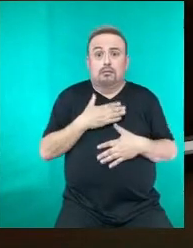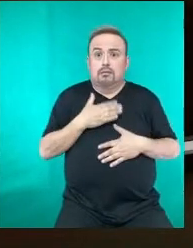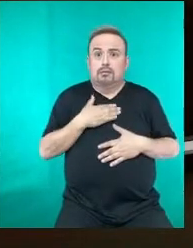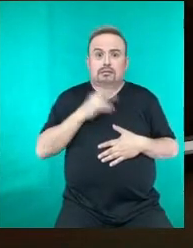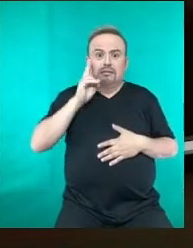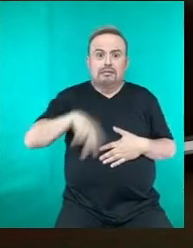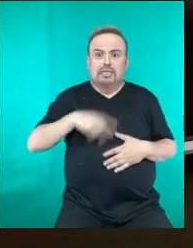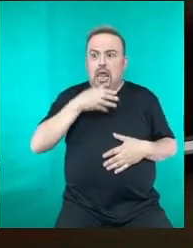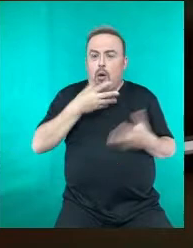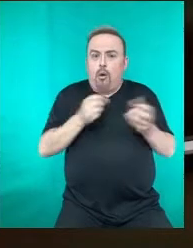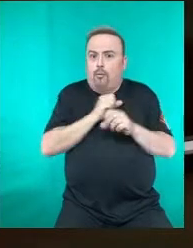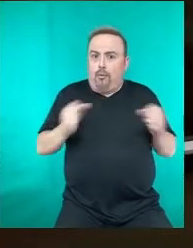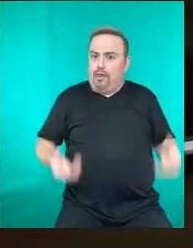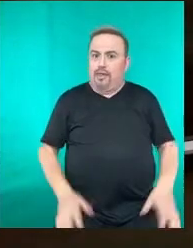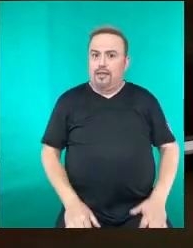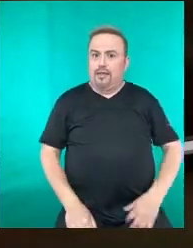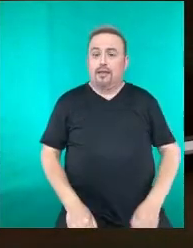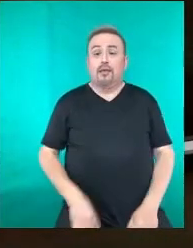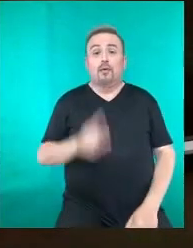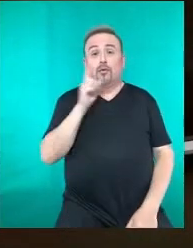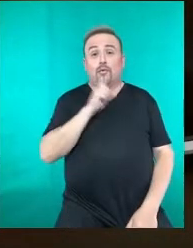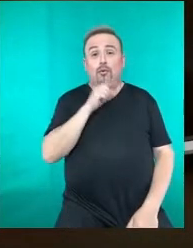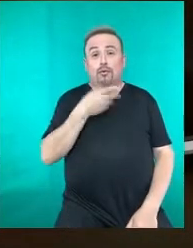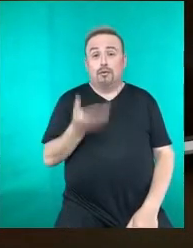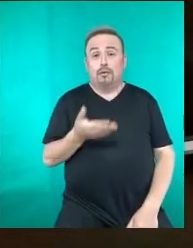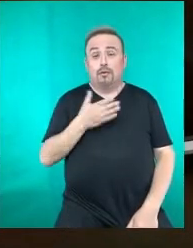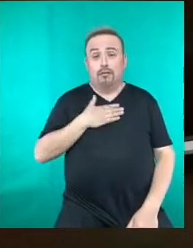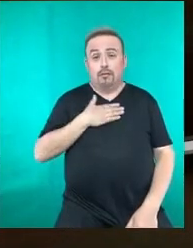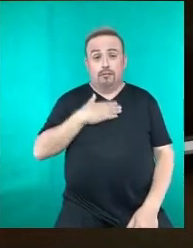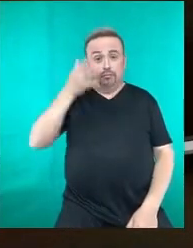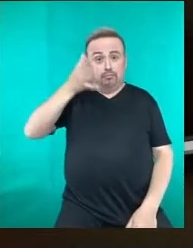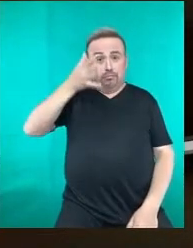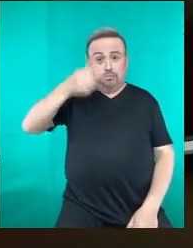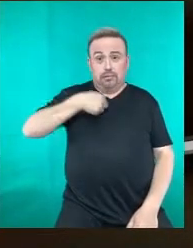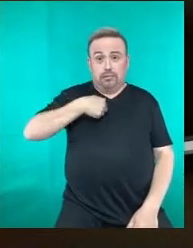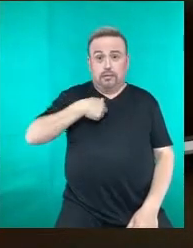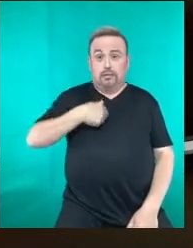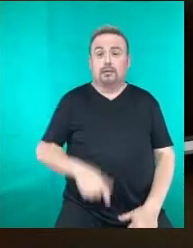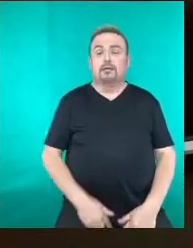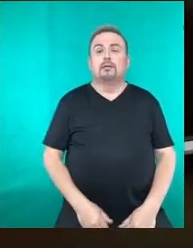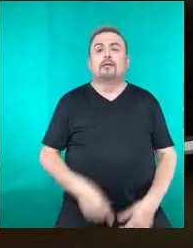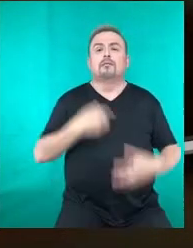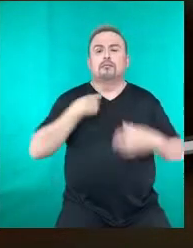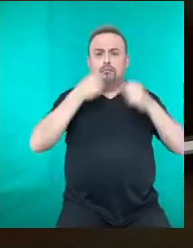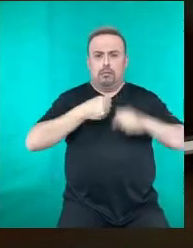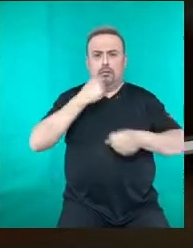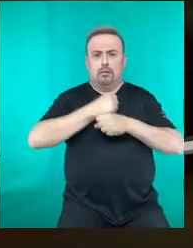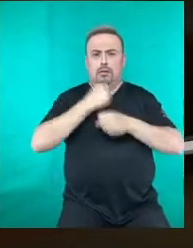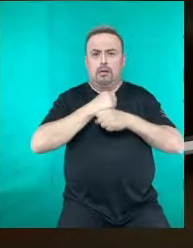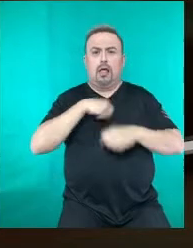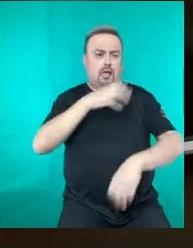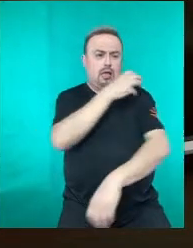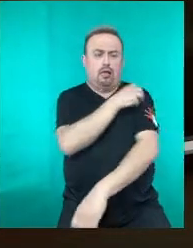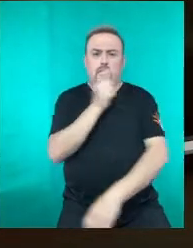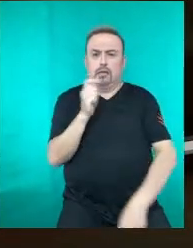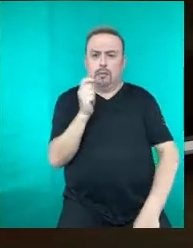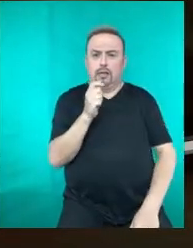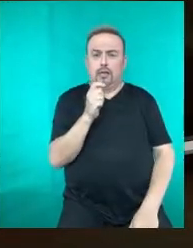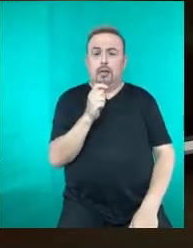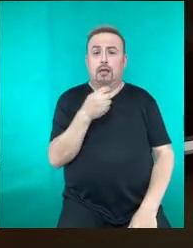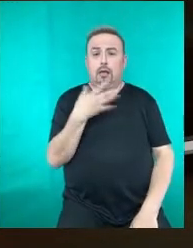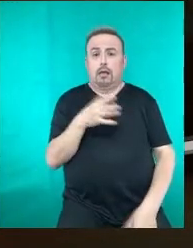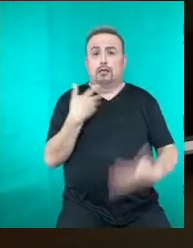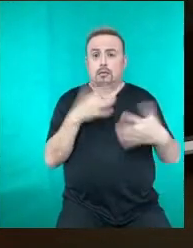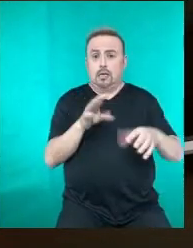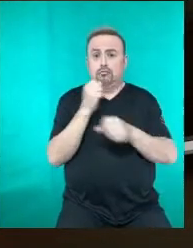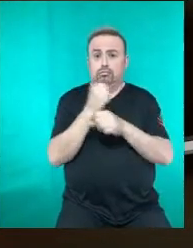agua. Por último, de la parte que me toca presentar a mí, podemos trabajar mucho en Tarapacá. ¿Ya? Se pudo trabajar en la